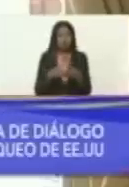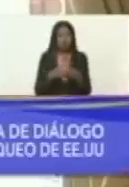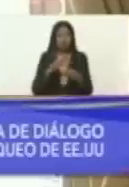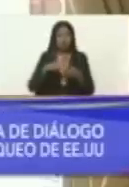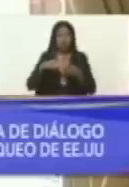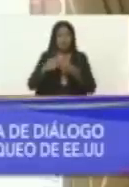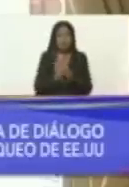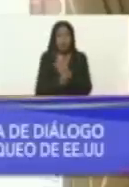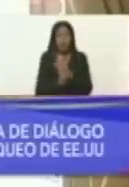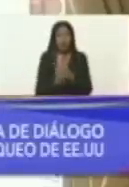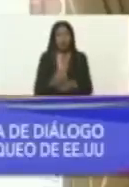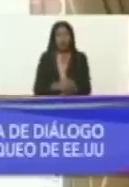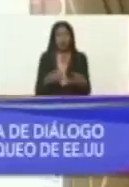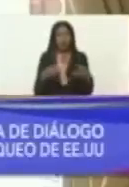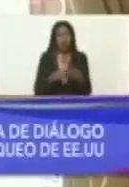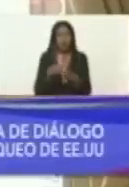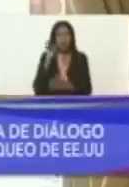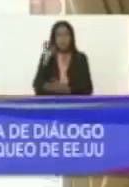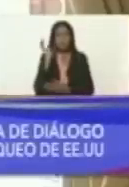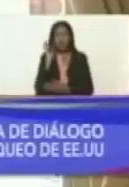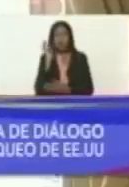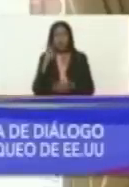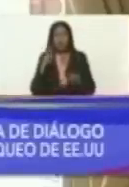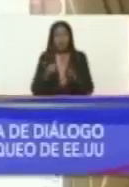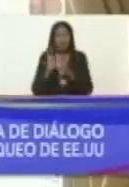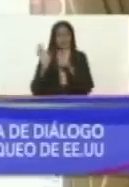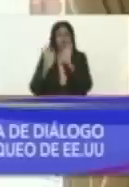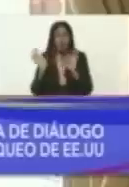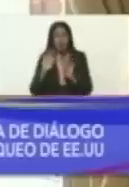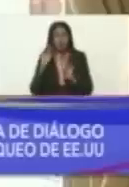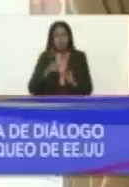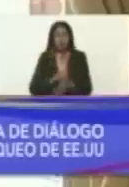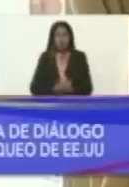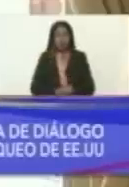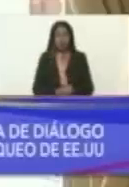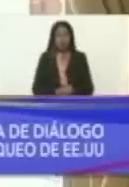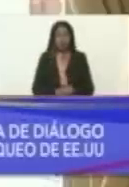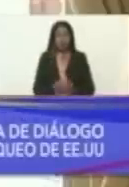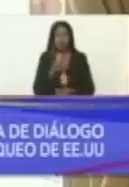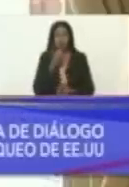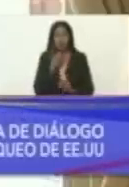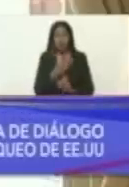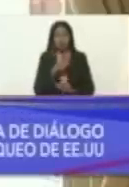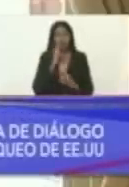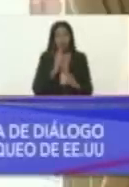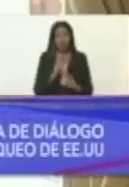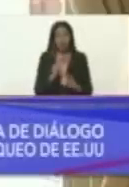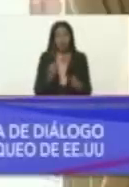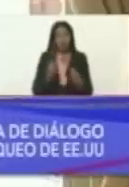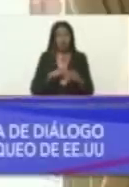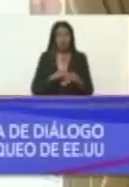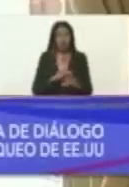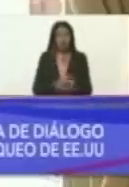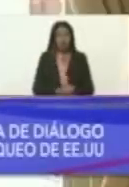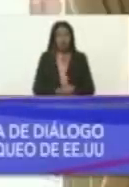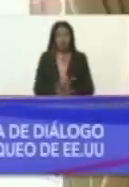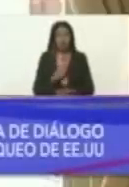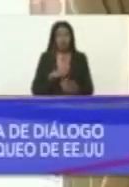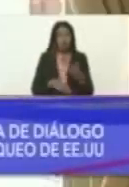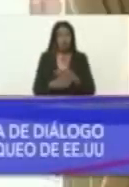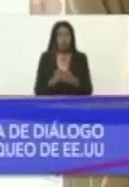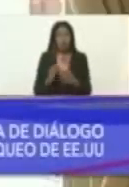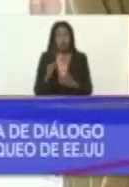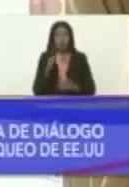a los grupos parlamentarios y dio un buen resultado a la consulta y vamos a dar ese